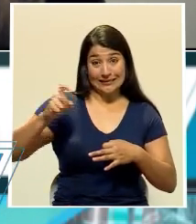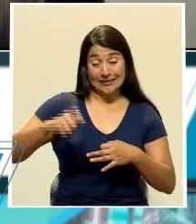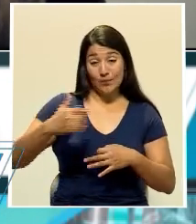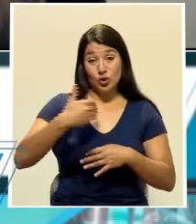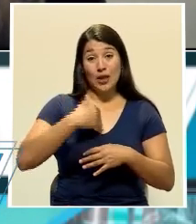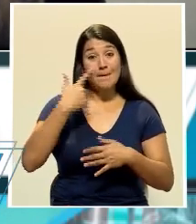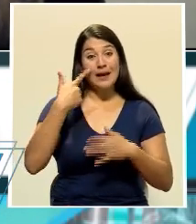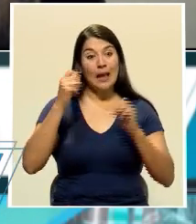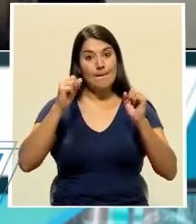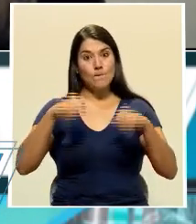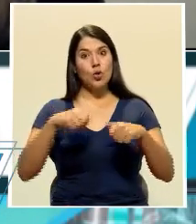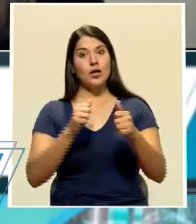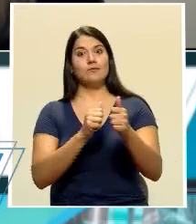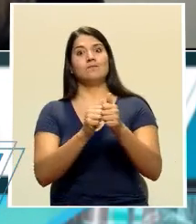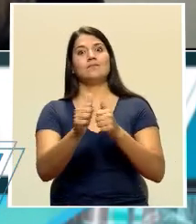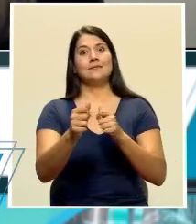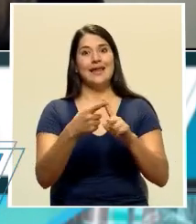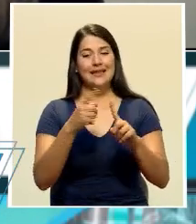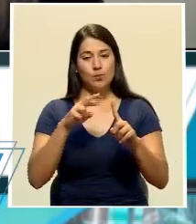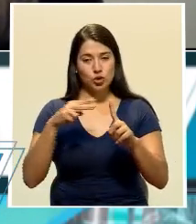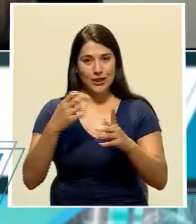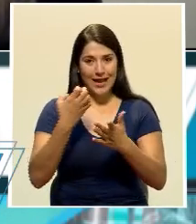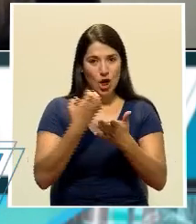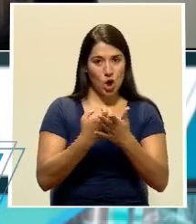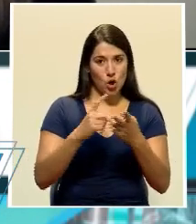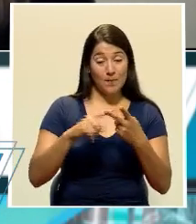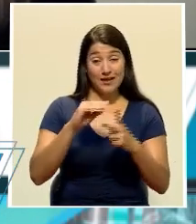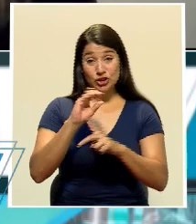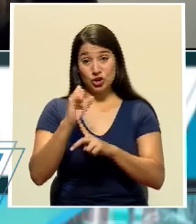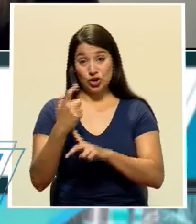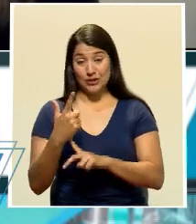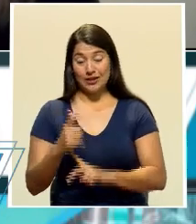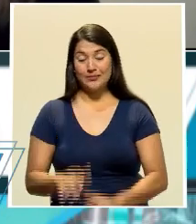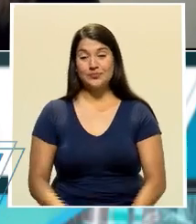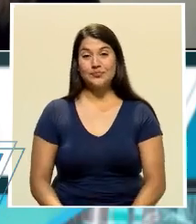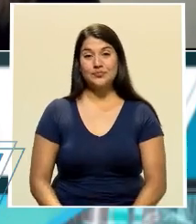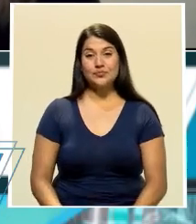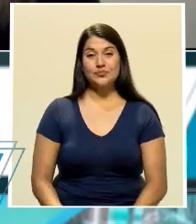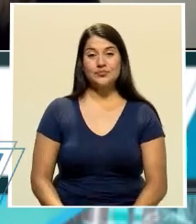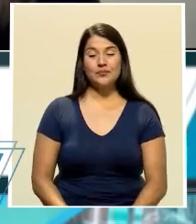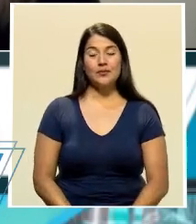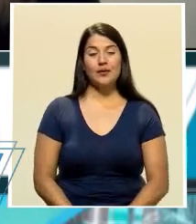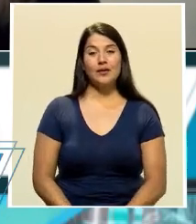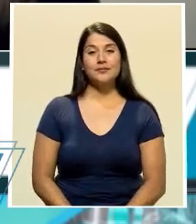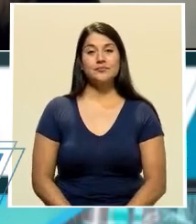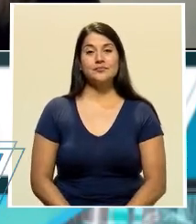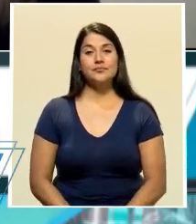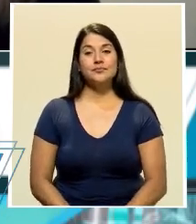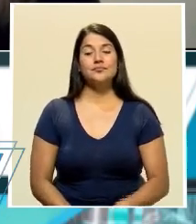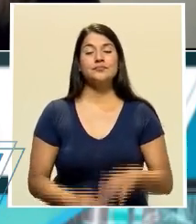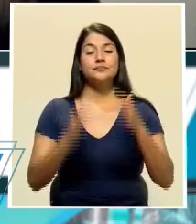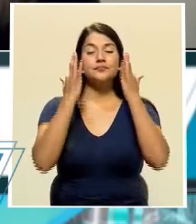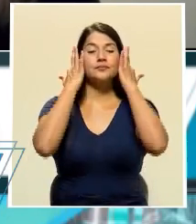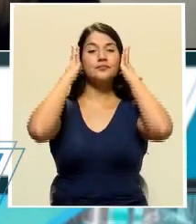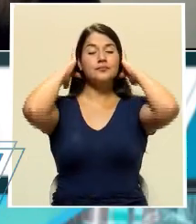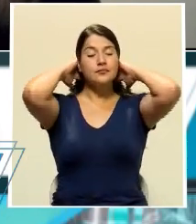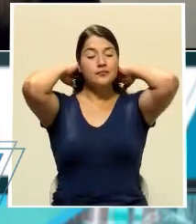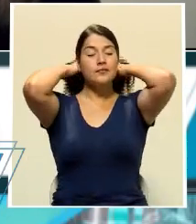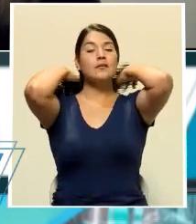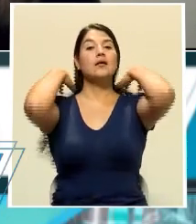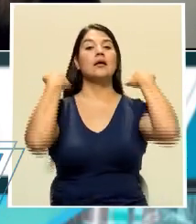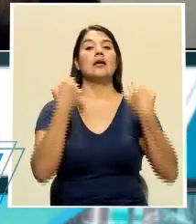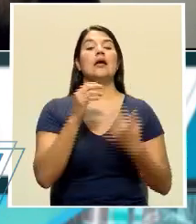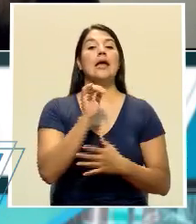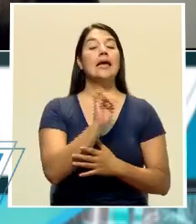sobrevivir económica y socialmente a la pandemia. Este estilo que se ha